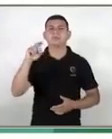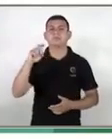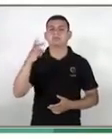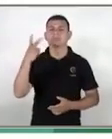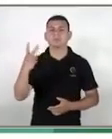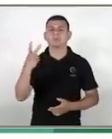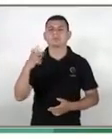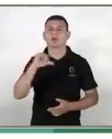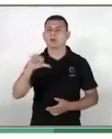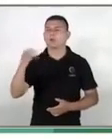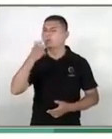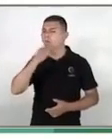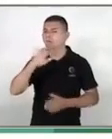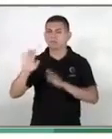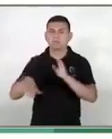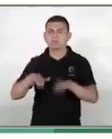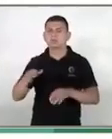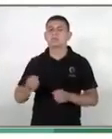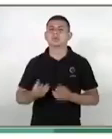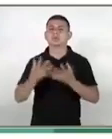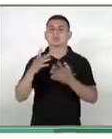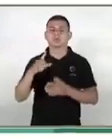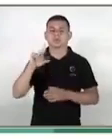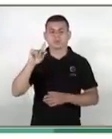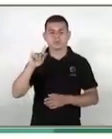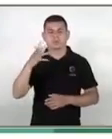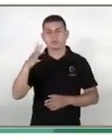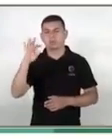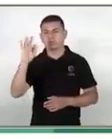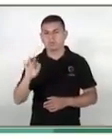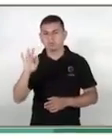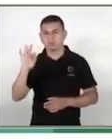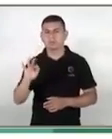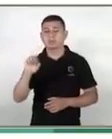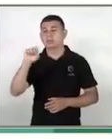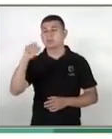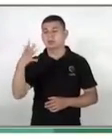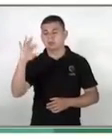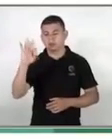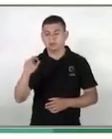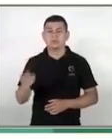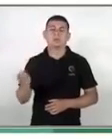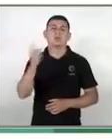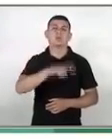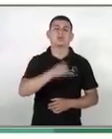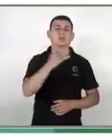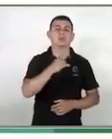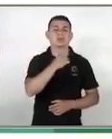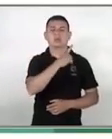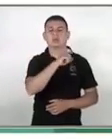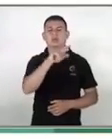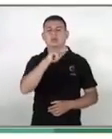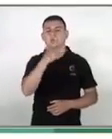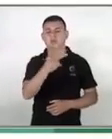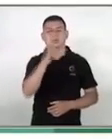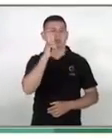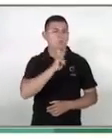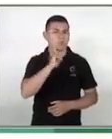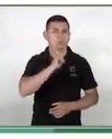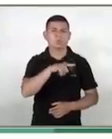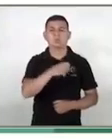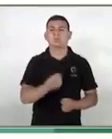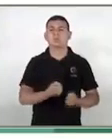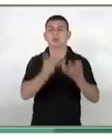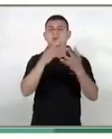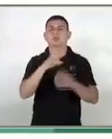332 en varones, lo que representa el 65% de los casos, y el restante 178 en mujeres, lo